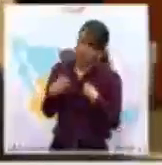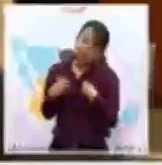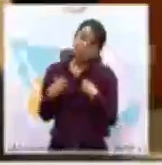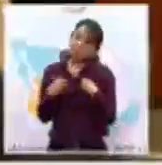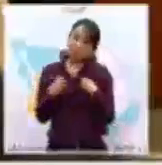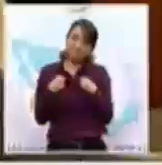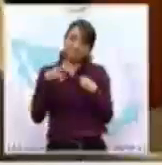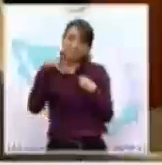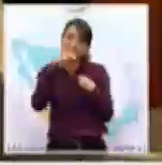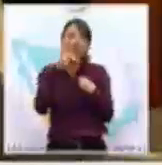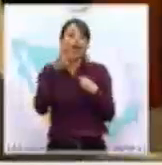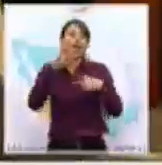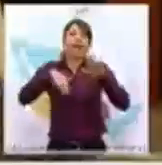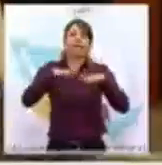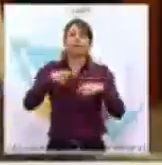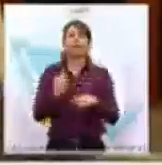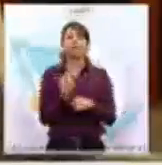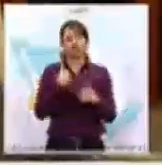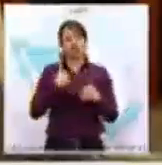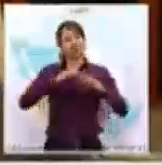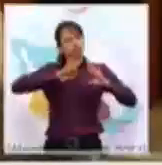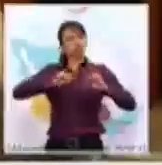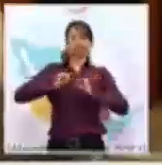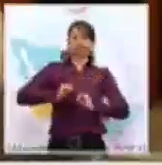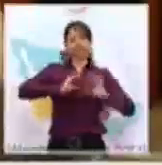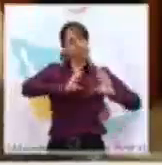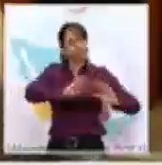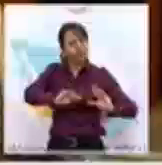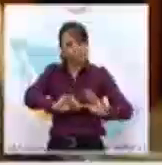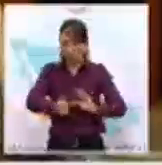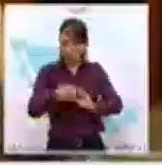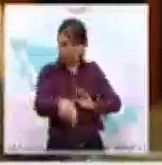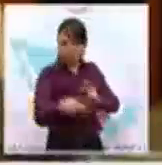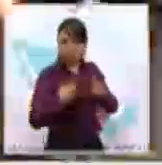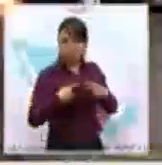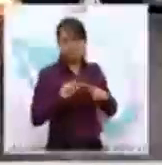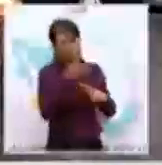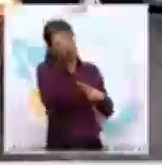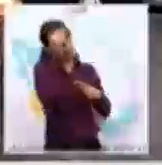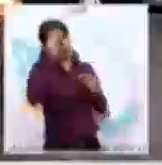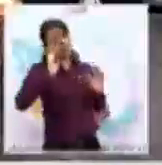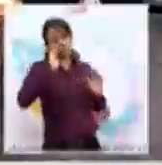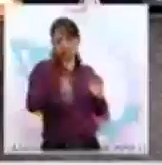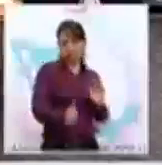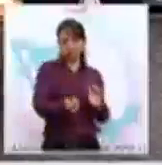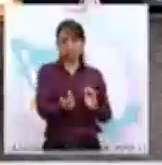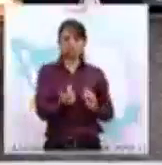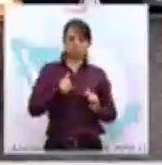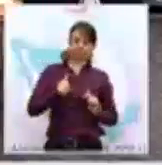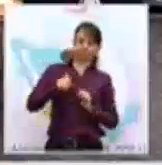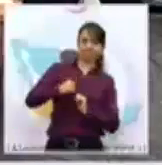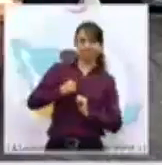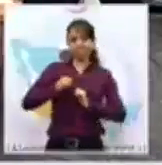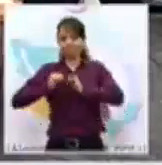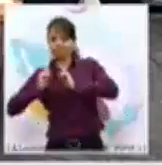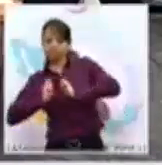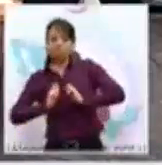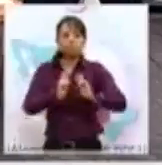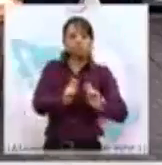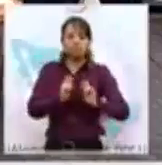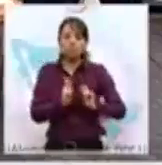la perspectiva de que uno enseña y el otro aprende, a que el aprendizaje sea autónomo, a que se construyan aprendizajes, a que se